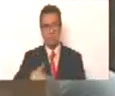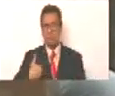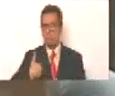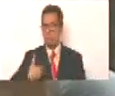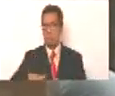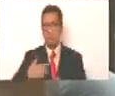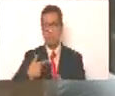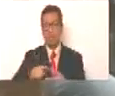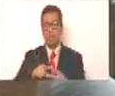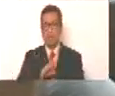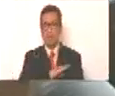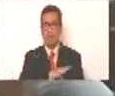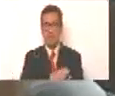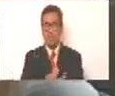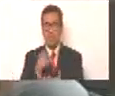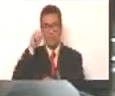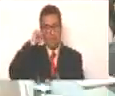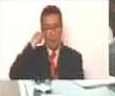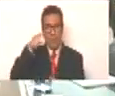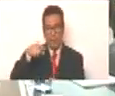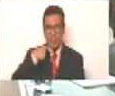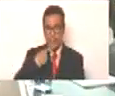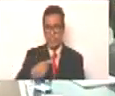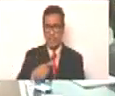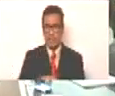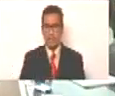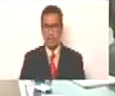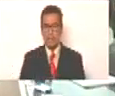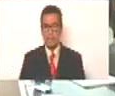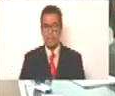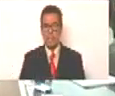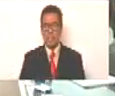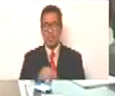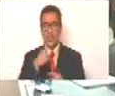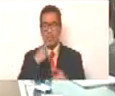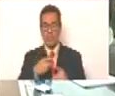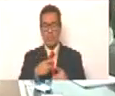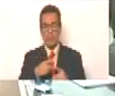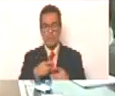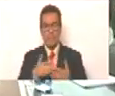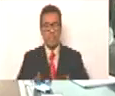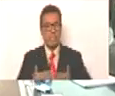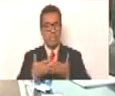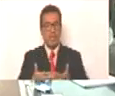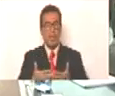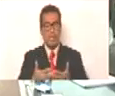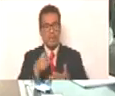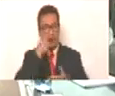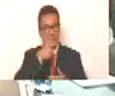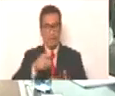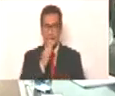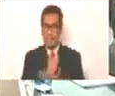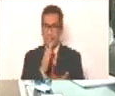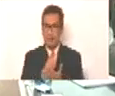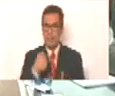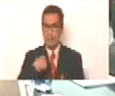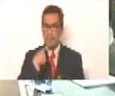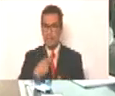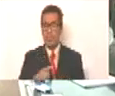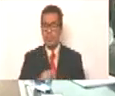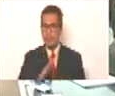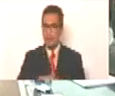personal. Recuerden que él decía, me consumiré para el pueblo. Esa era su frase siempre. Por eso cuando él